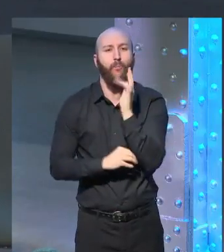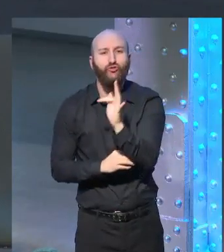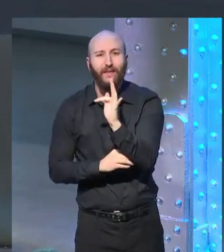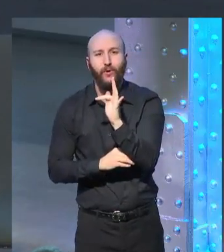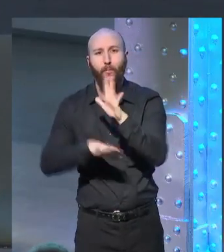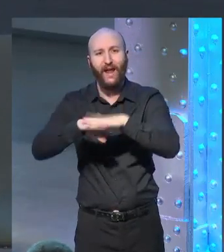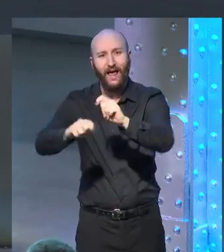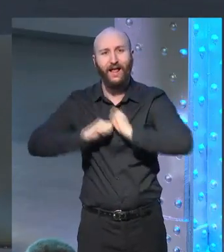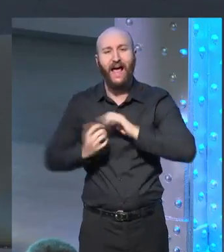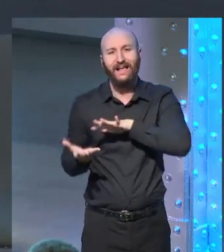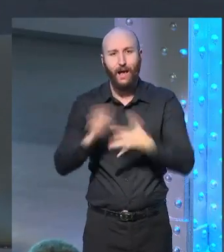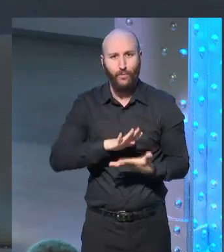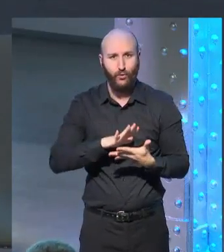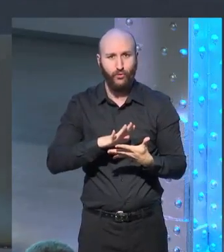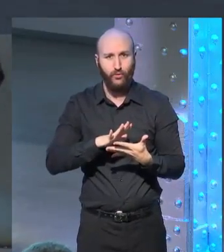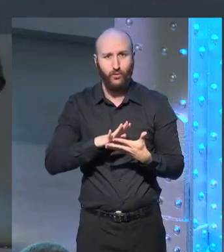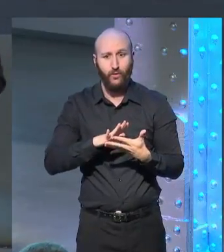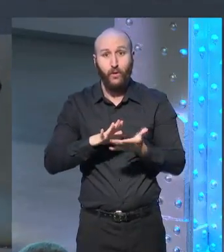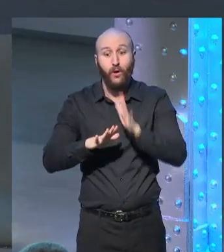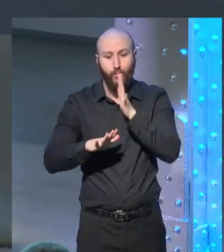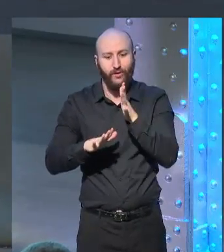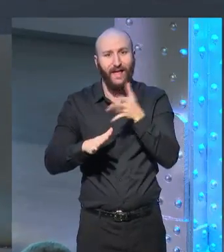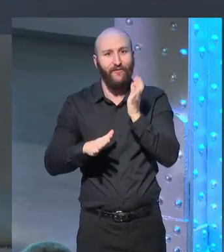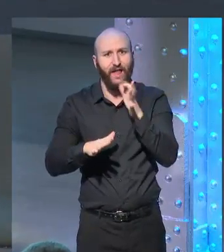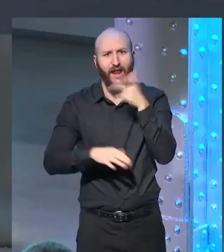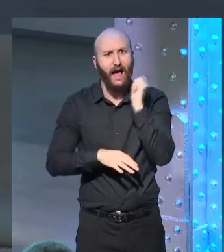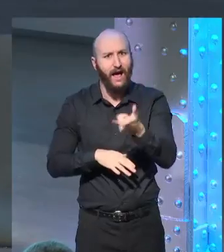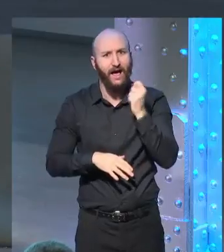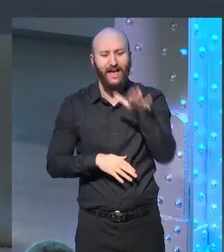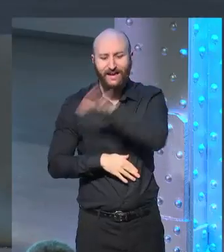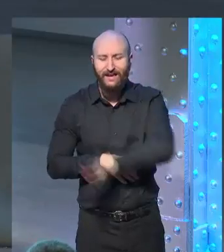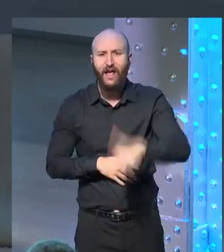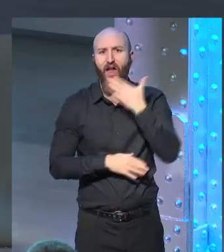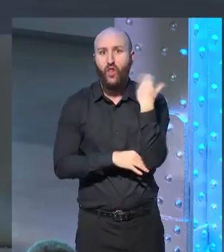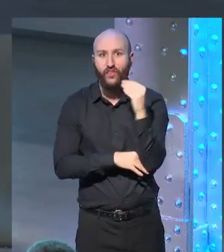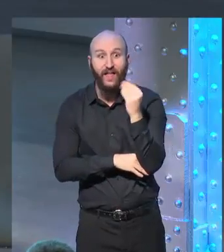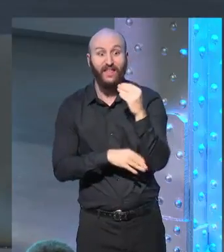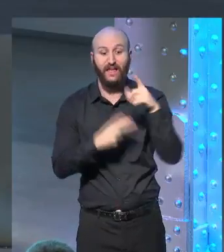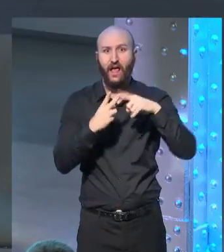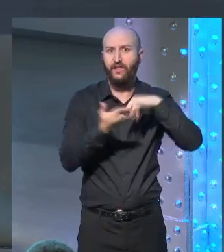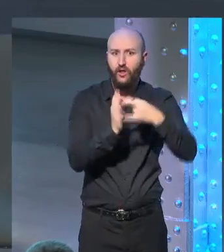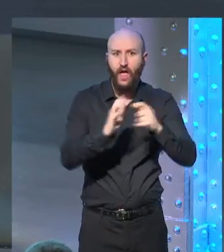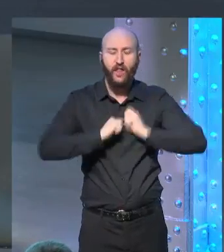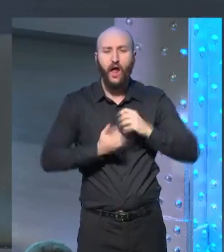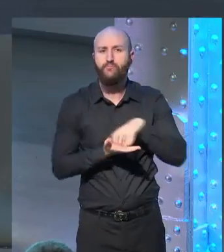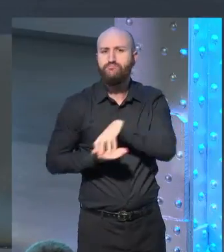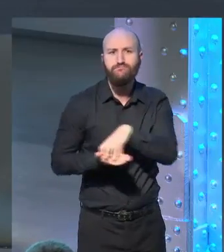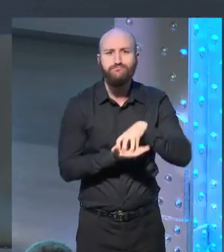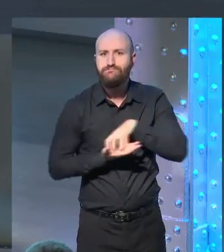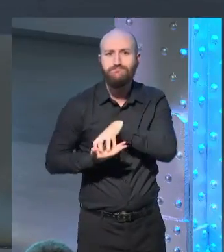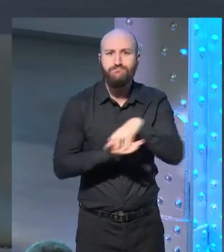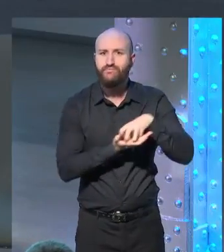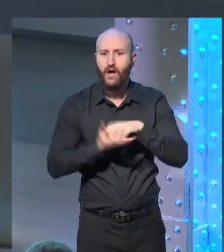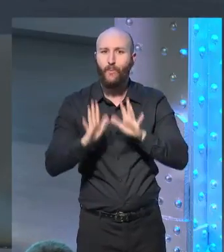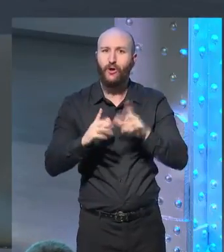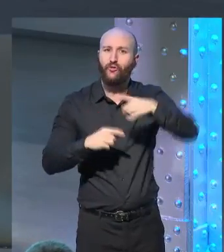provoque un cambio. Un cambio porque se habla mucho de niños, adolescentes y tecnología, que genera mucha incertidumbre, y estamos acostumbrados